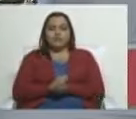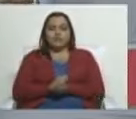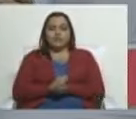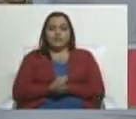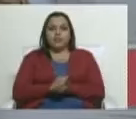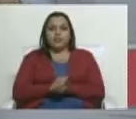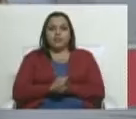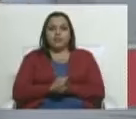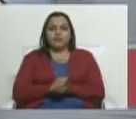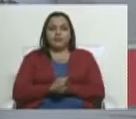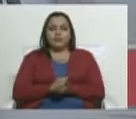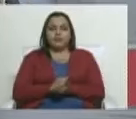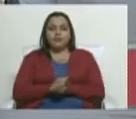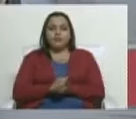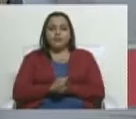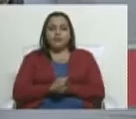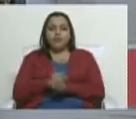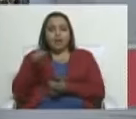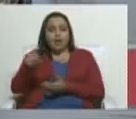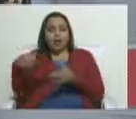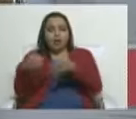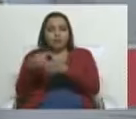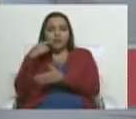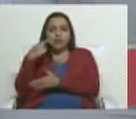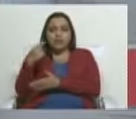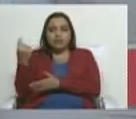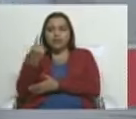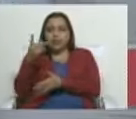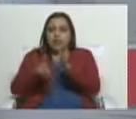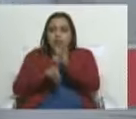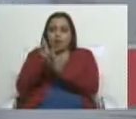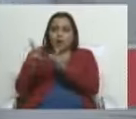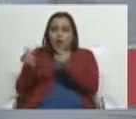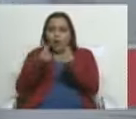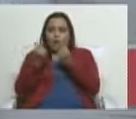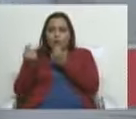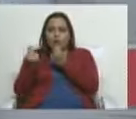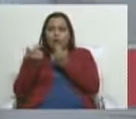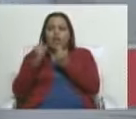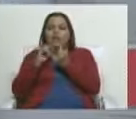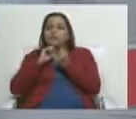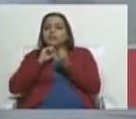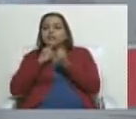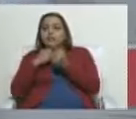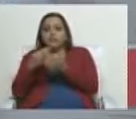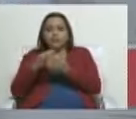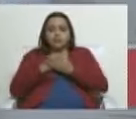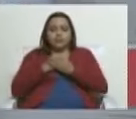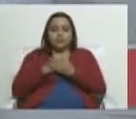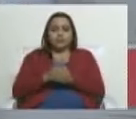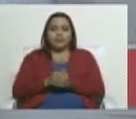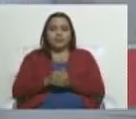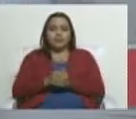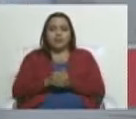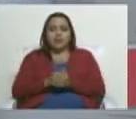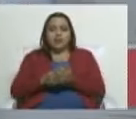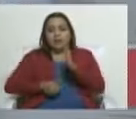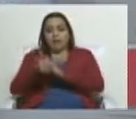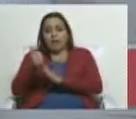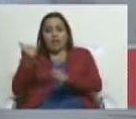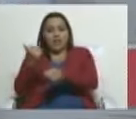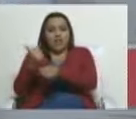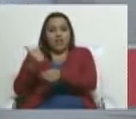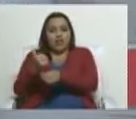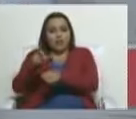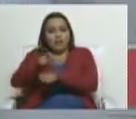del desarrollo del capital, sobre la idea del desarrollo económico, oculta otras cosas. ¿Qué oculta? Sobreexplotación. ¿Qué